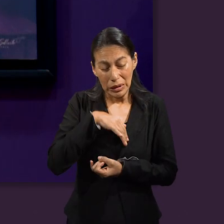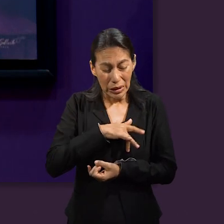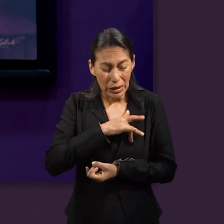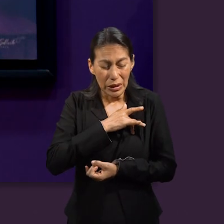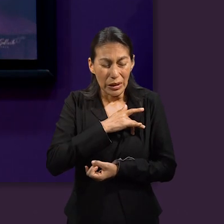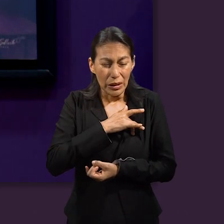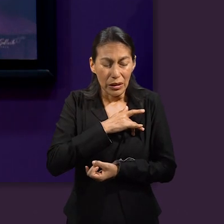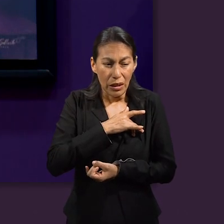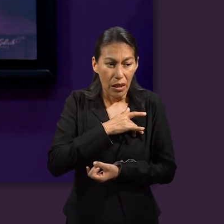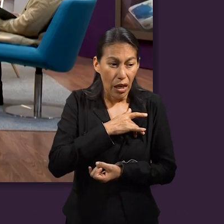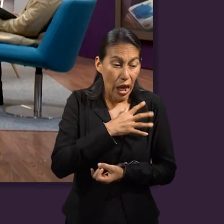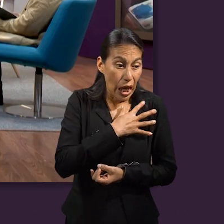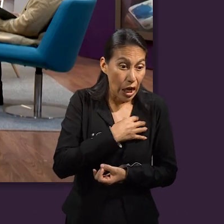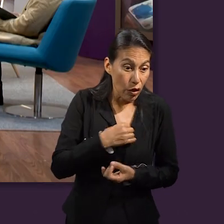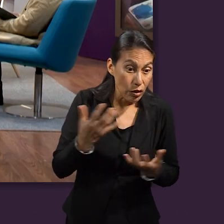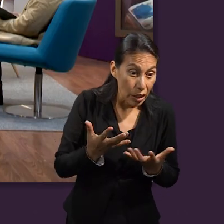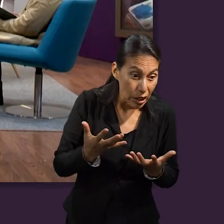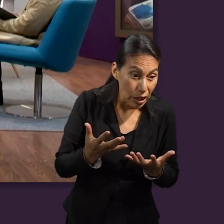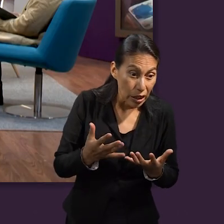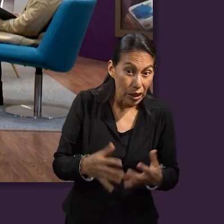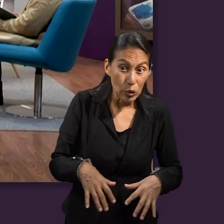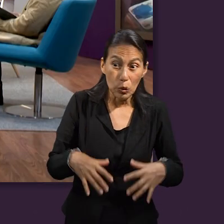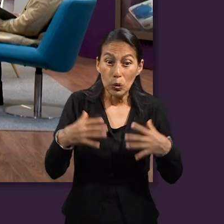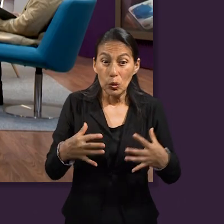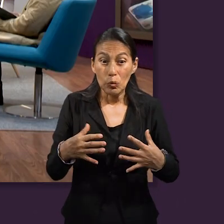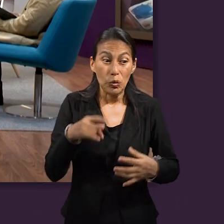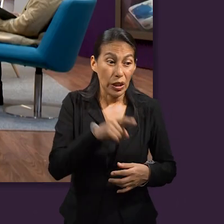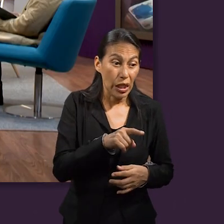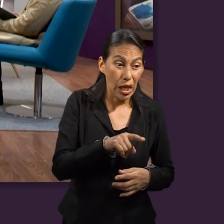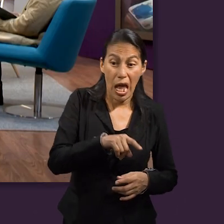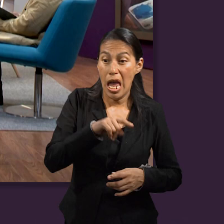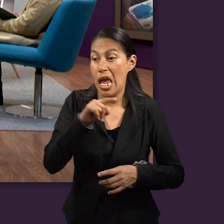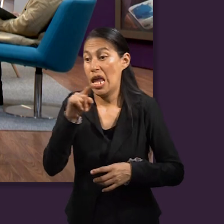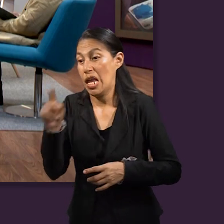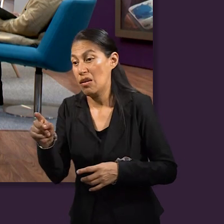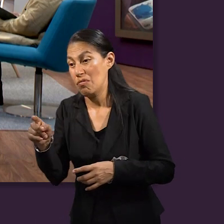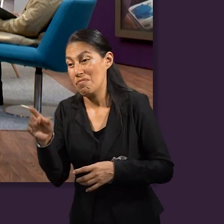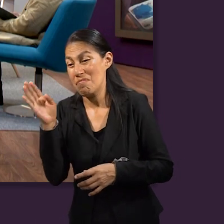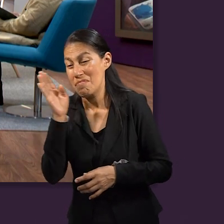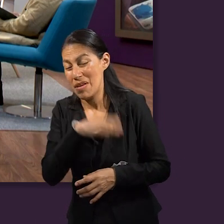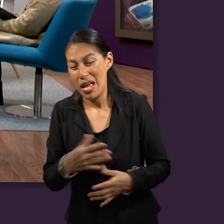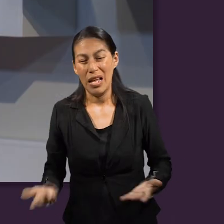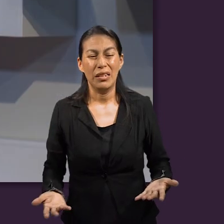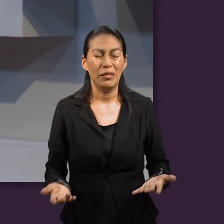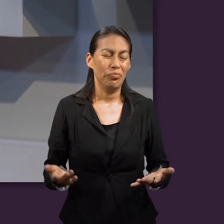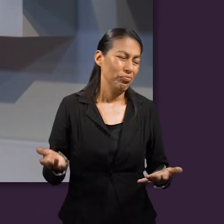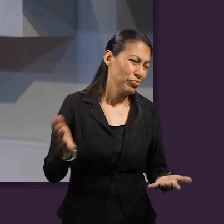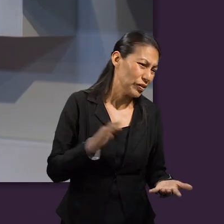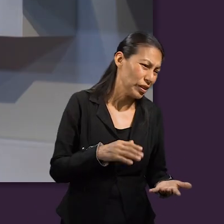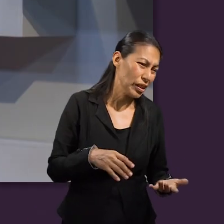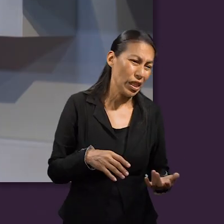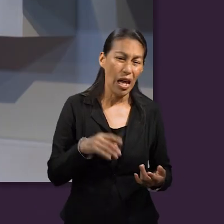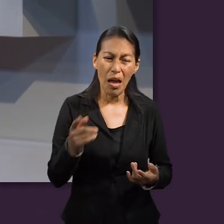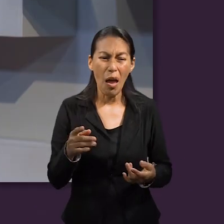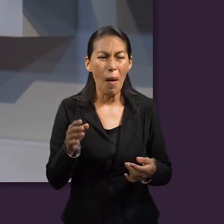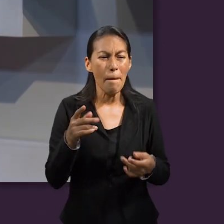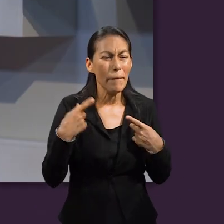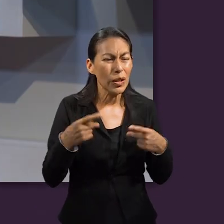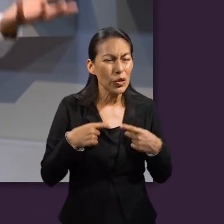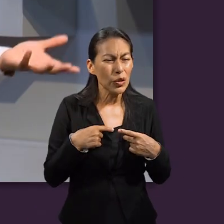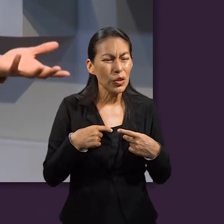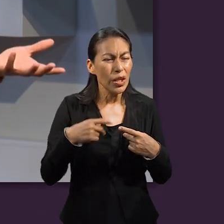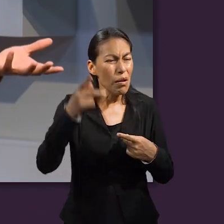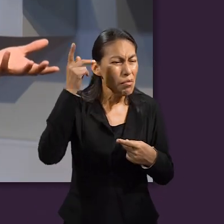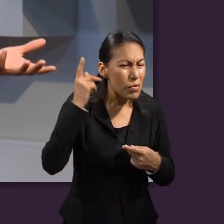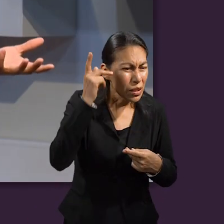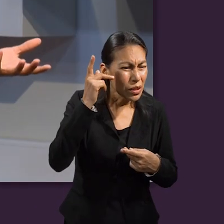que no esperaba esa reacción de sus hijos no de la elección comenta que tal vez porque no se fueron con